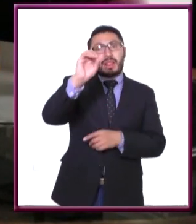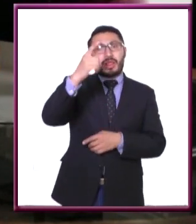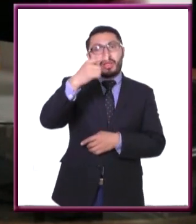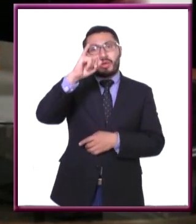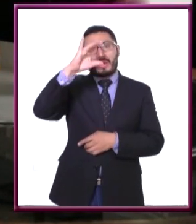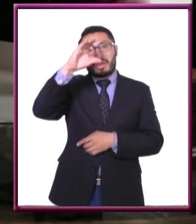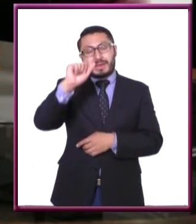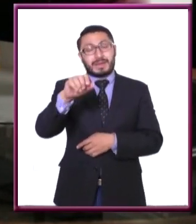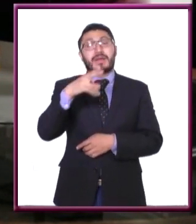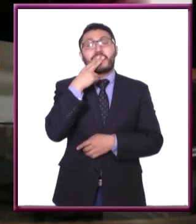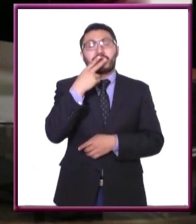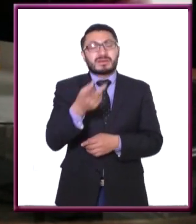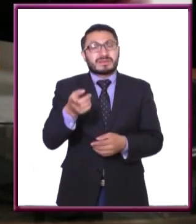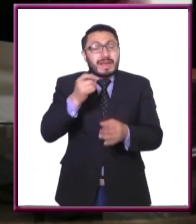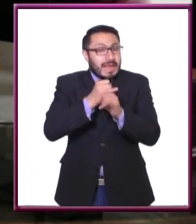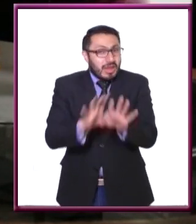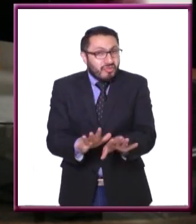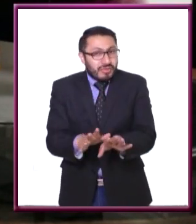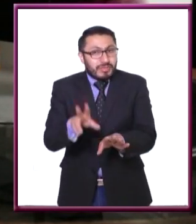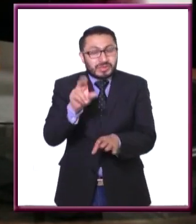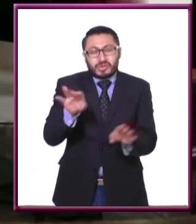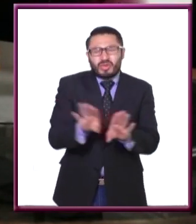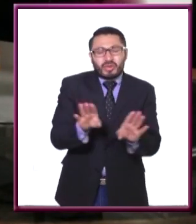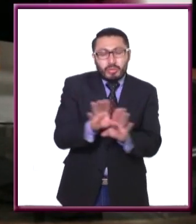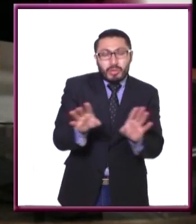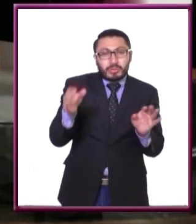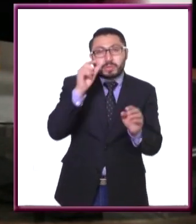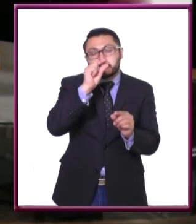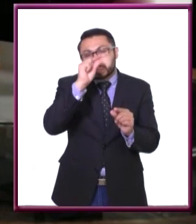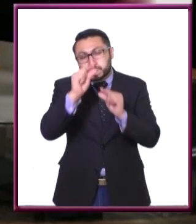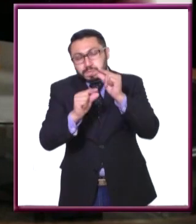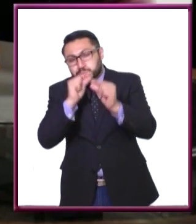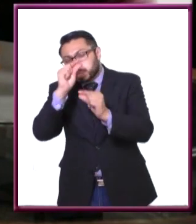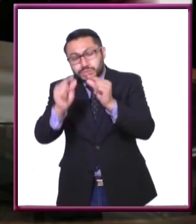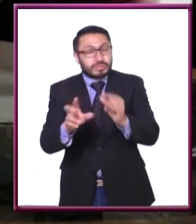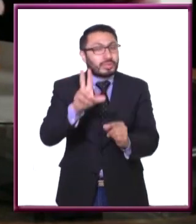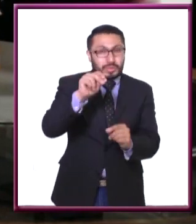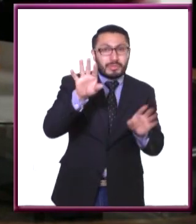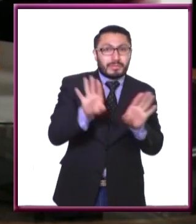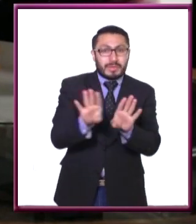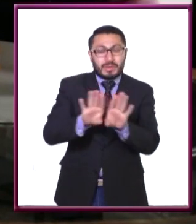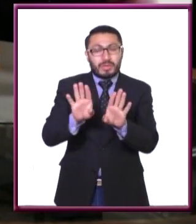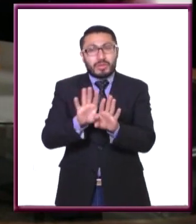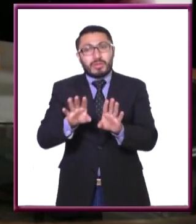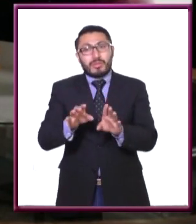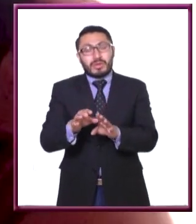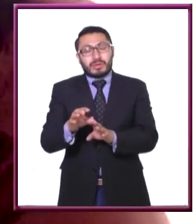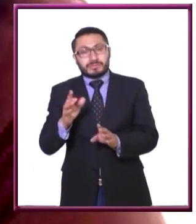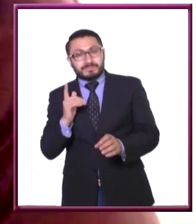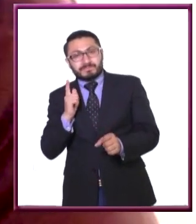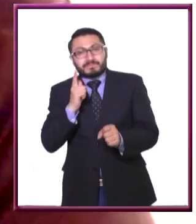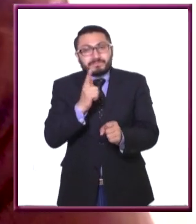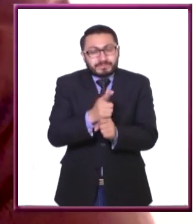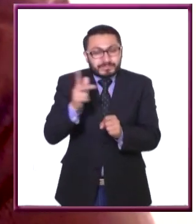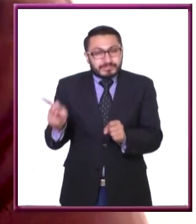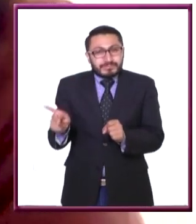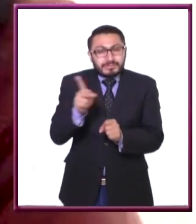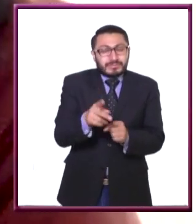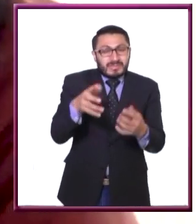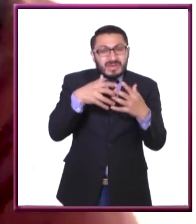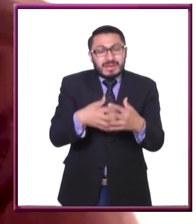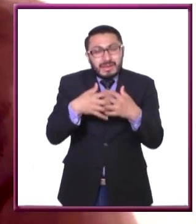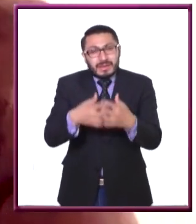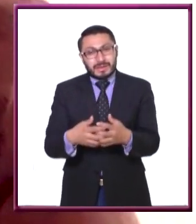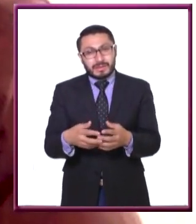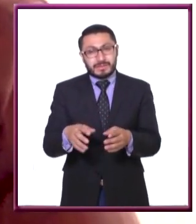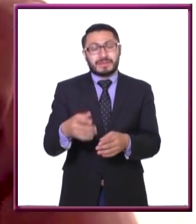usar los datos que se tienen, no en detalle, para formar una primera aproximación de un sistema. Y sí,